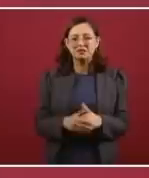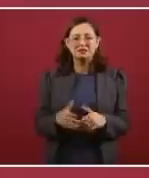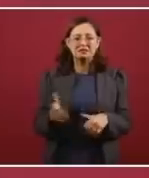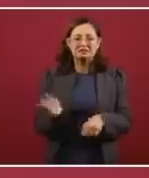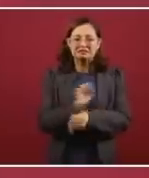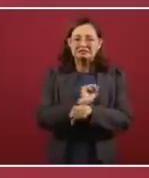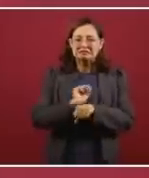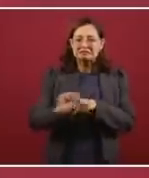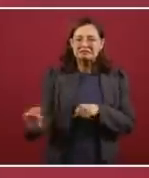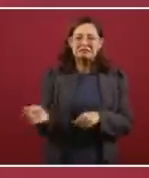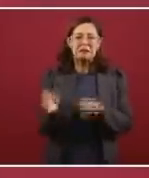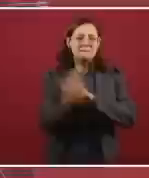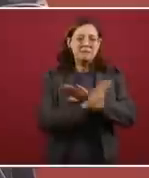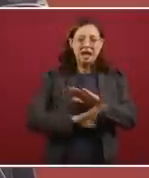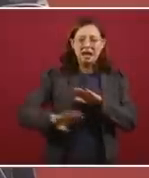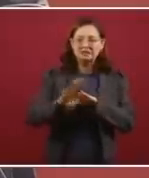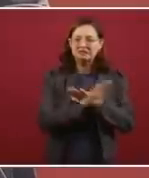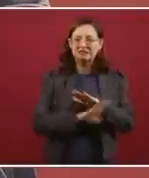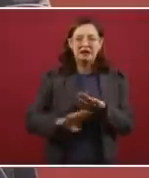superficial.